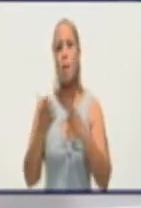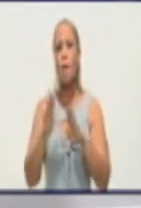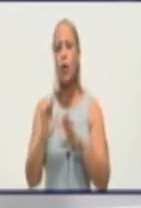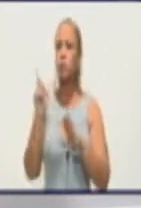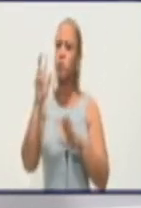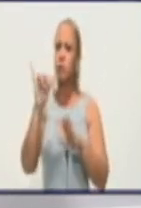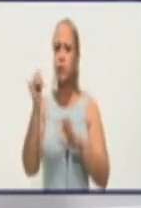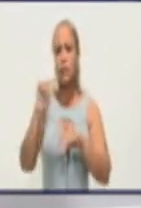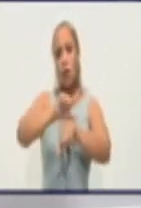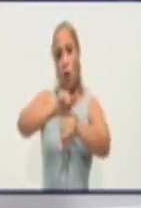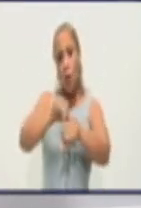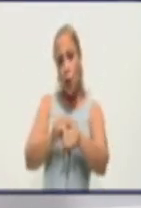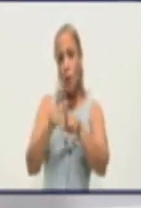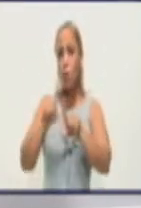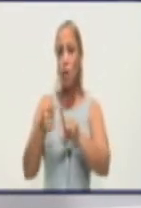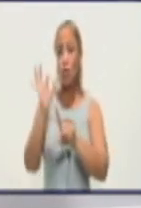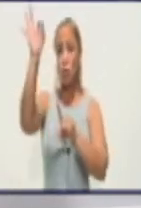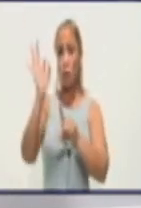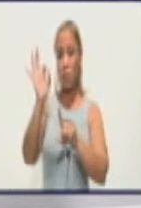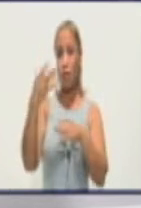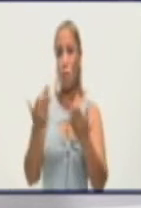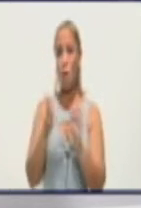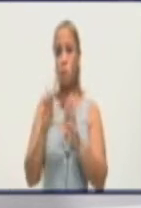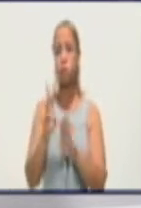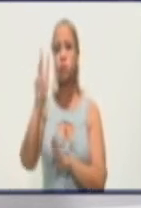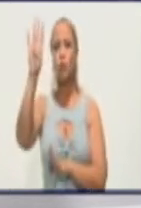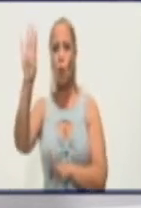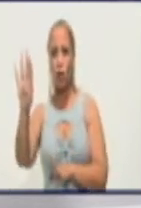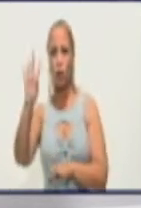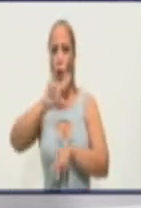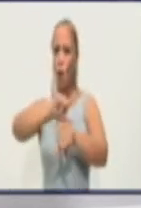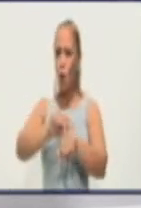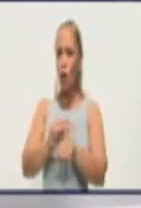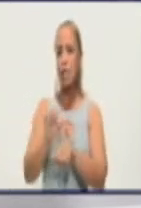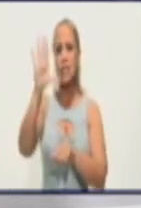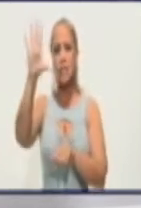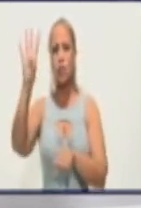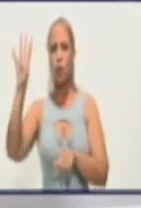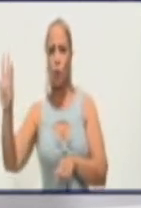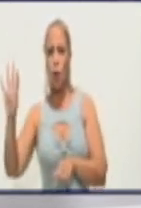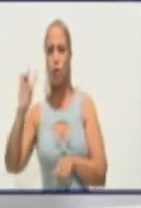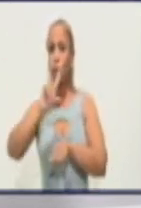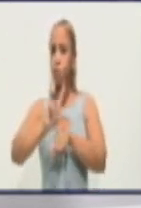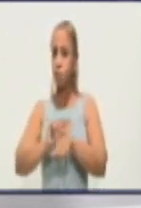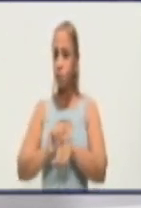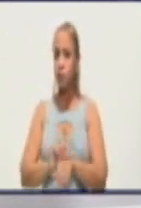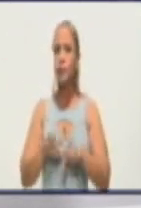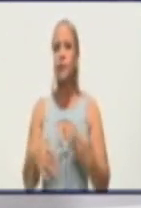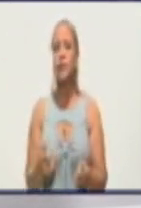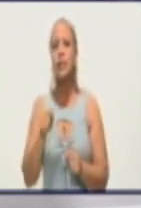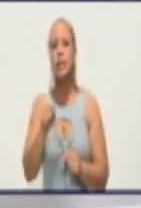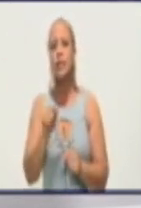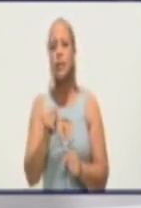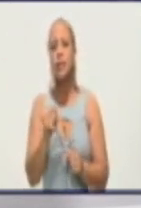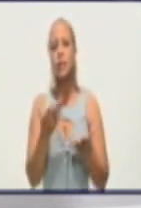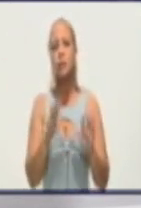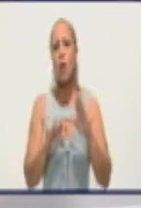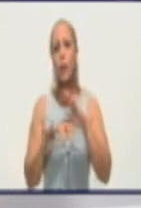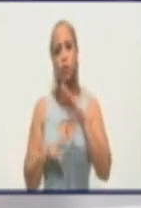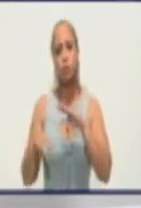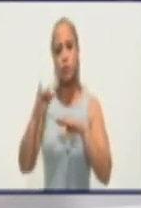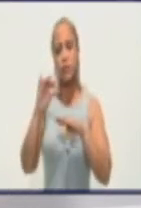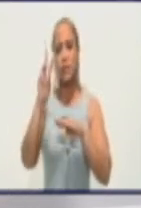decir que por eso el promedio es de 4 horas 54 minutos y como máximo se afectaron 35 me agua que fue el pico